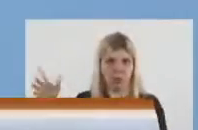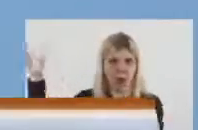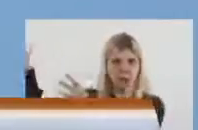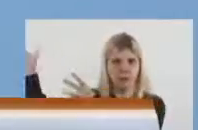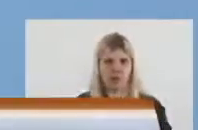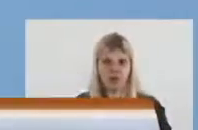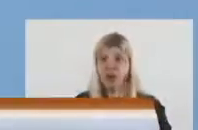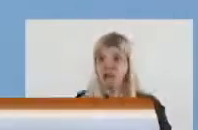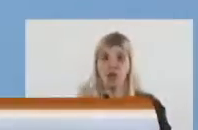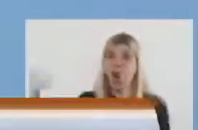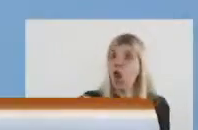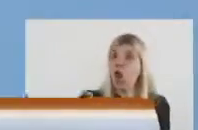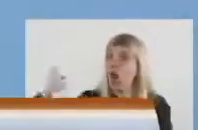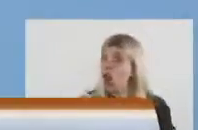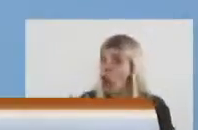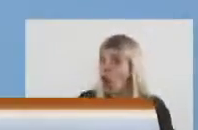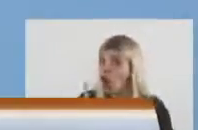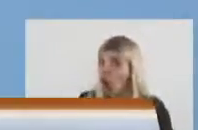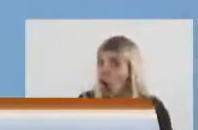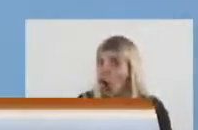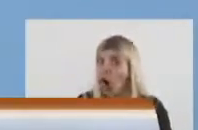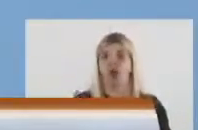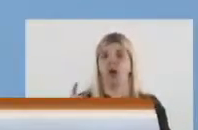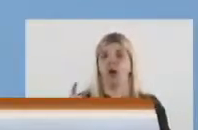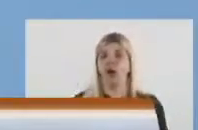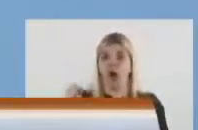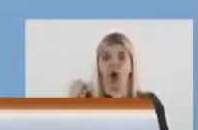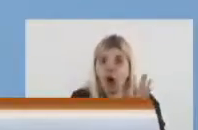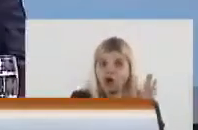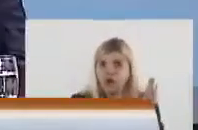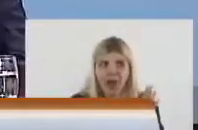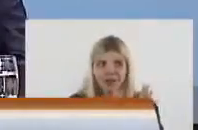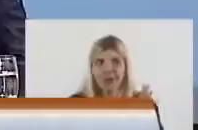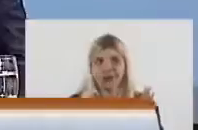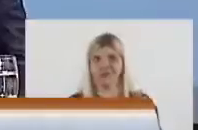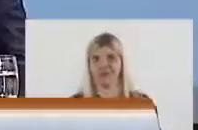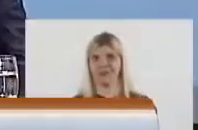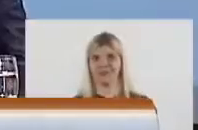términos no no se no se concreta el contrato